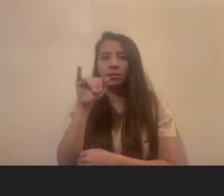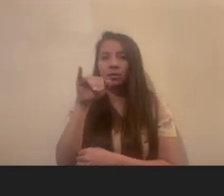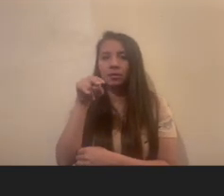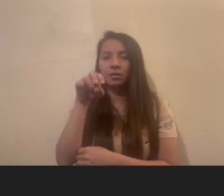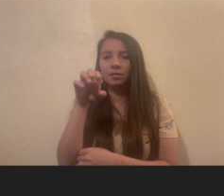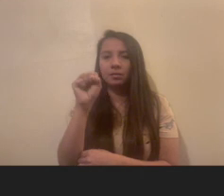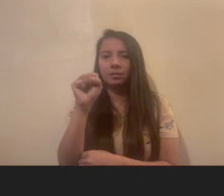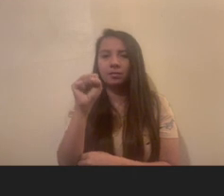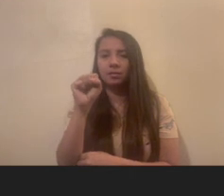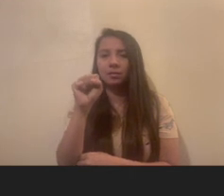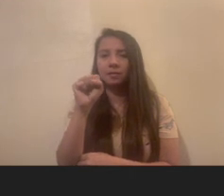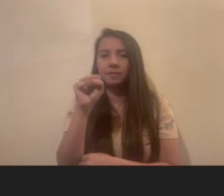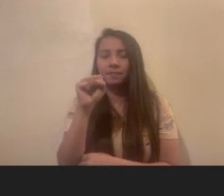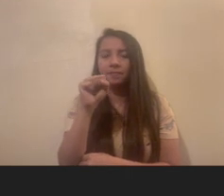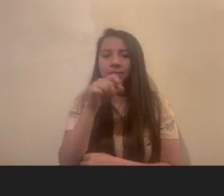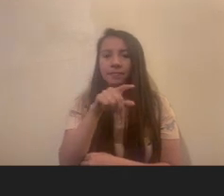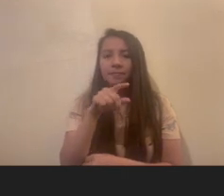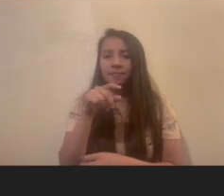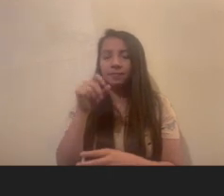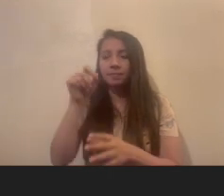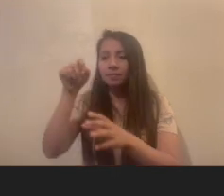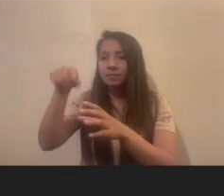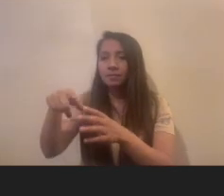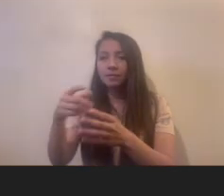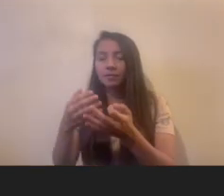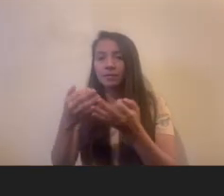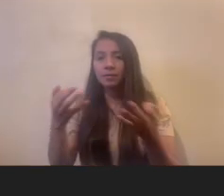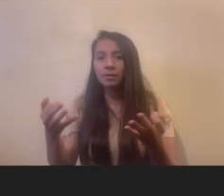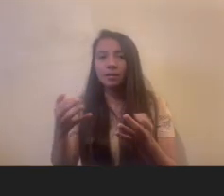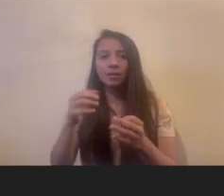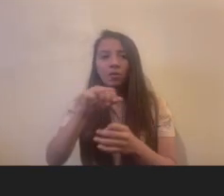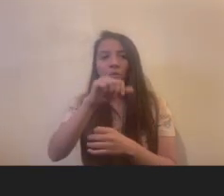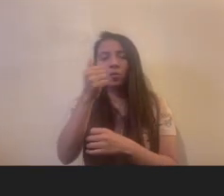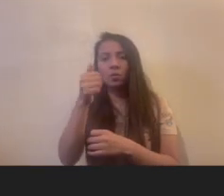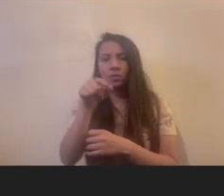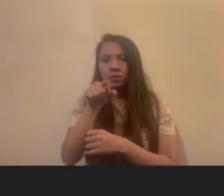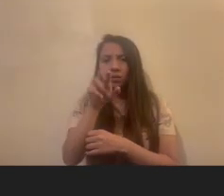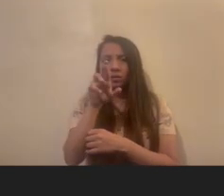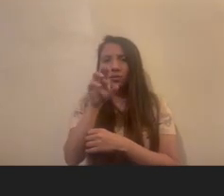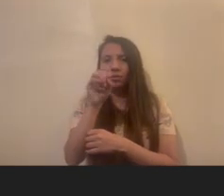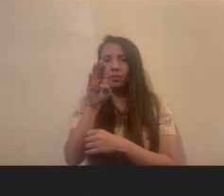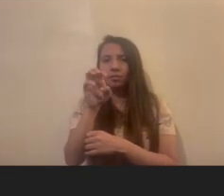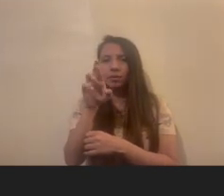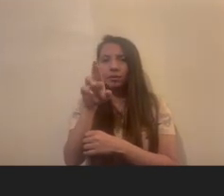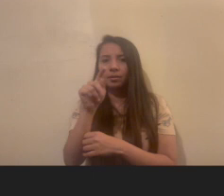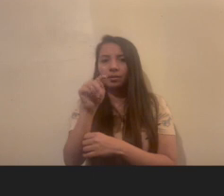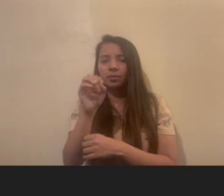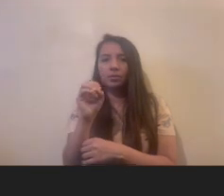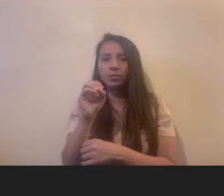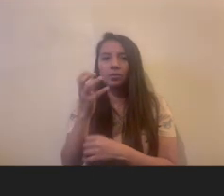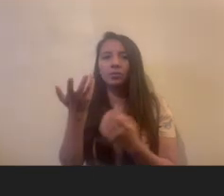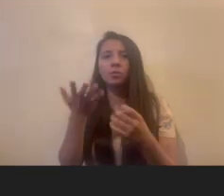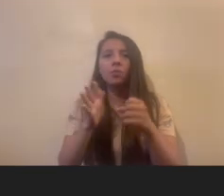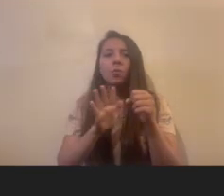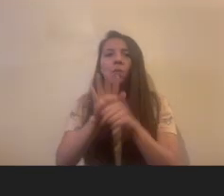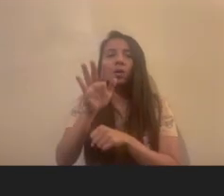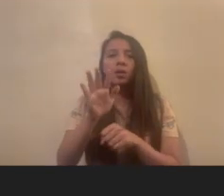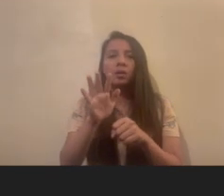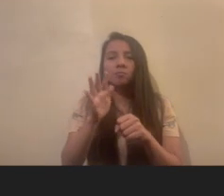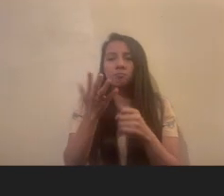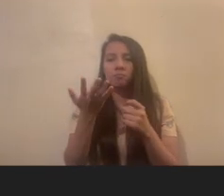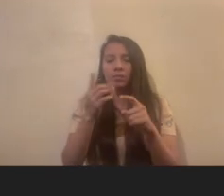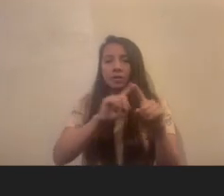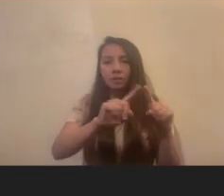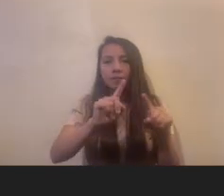Alexis Núñez, si se volvieron a plantar la quinoa en tierra. Y otra anterior de Roberto Vázquez también. ¿Cuáles serían